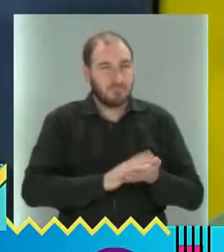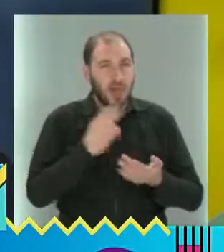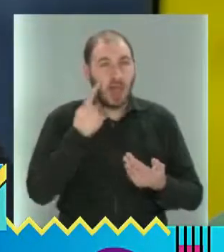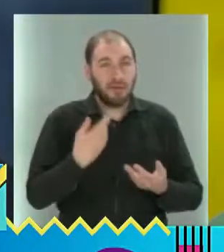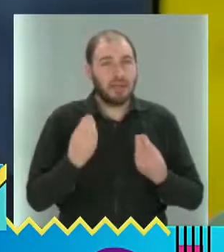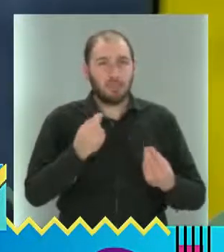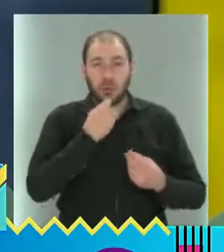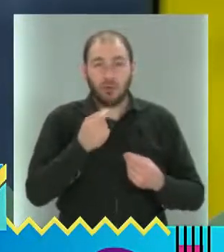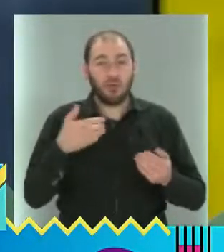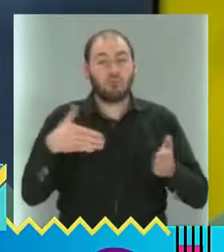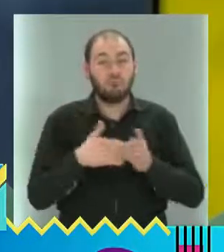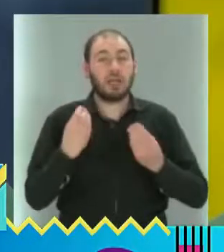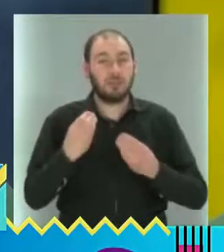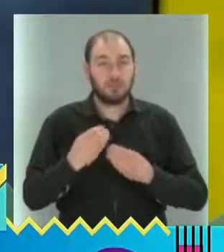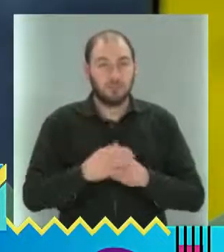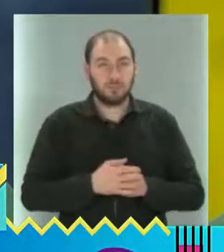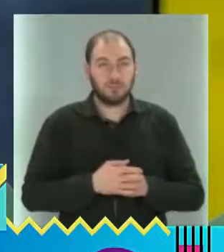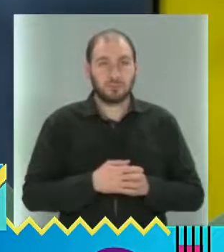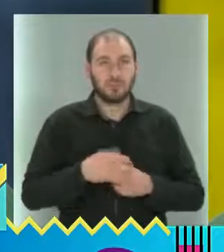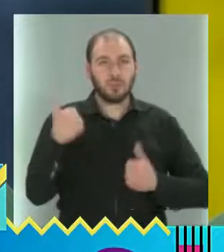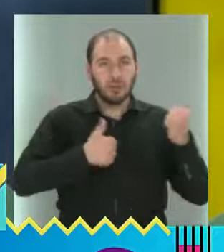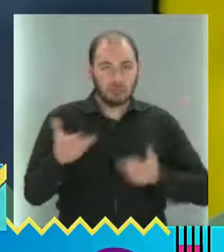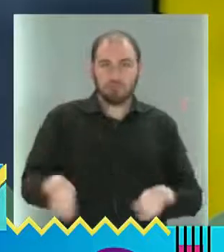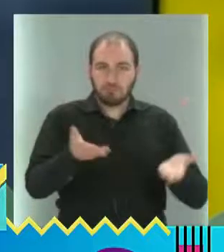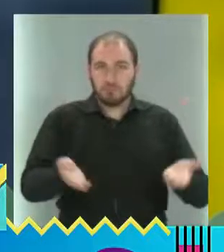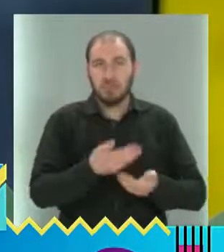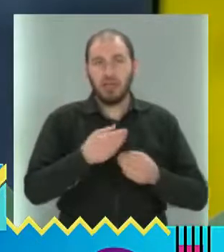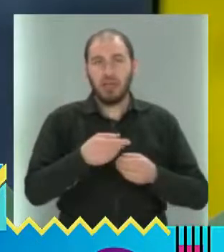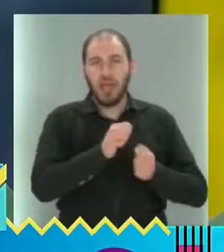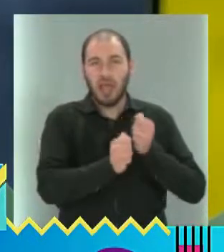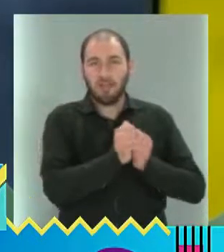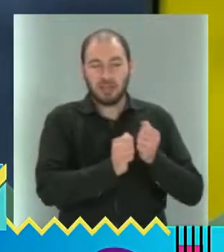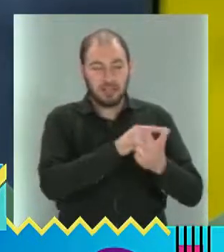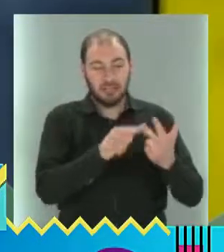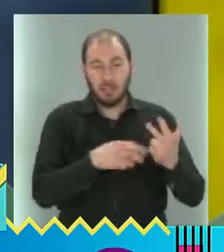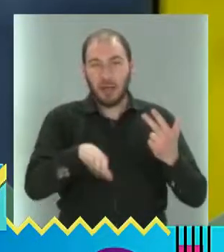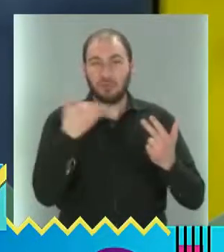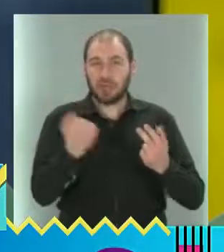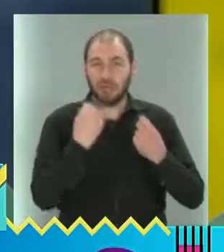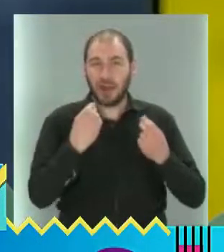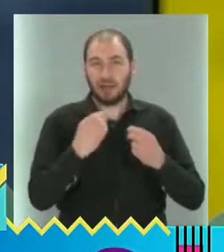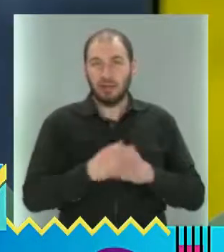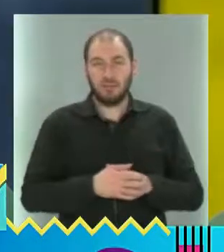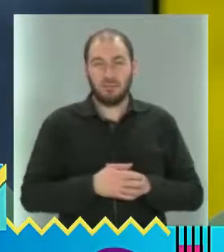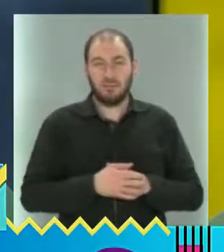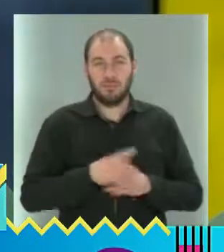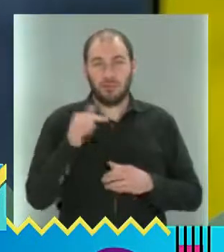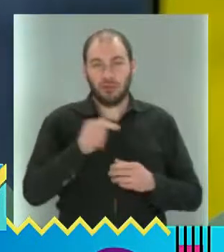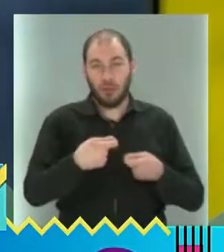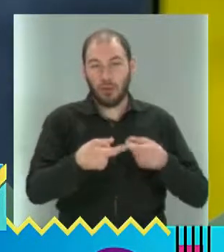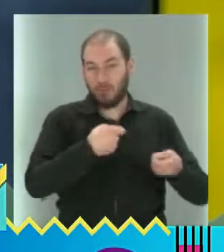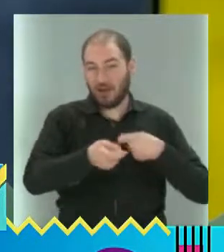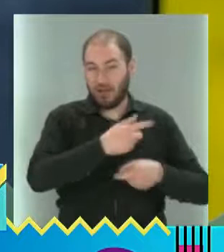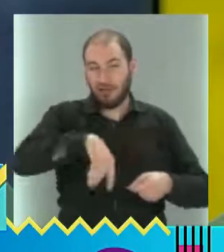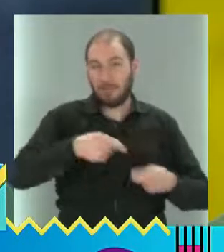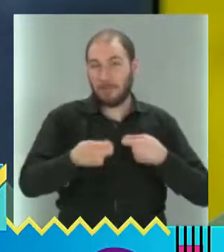hubiera pasado si no lo hubieran hecho, de meterle competencia, digamos, a las tres refinadoras principales para justamente evitar que manejasen el mercado con